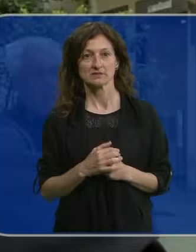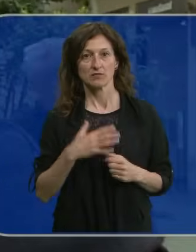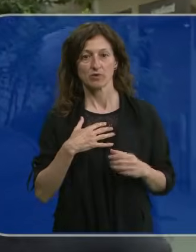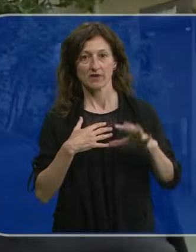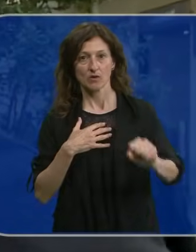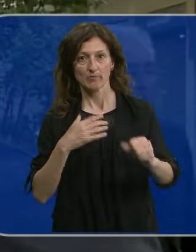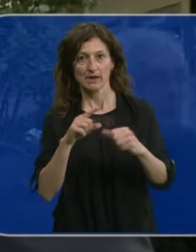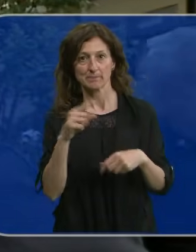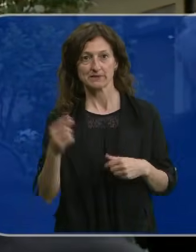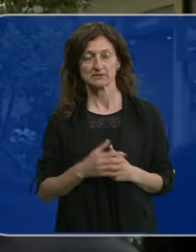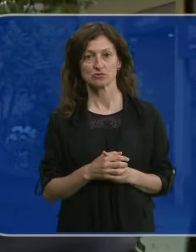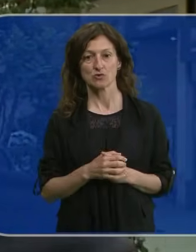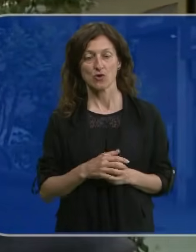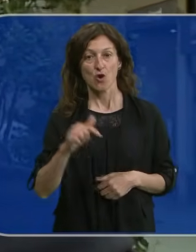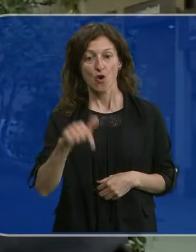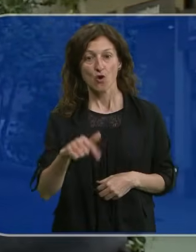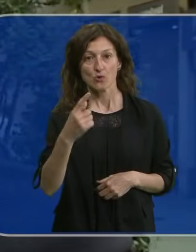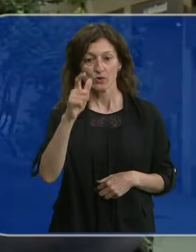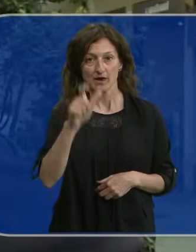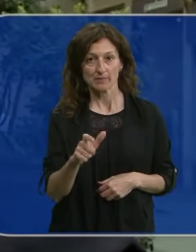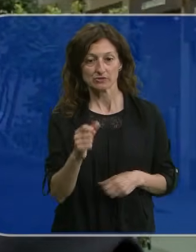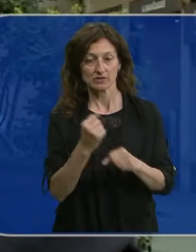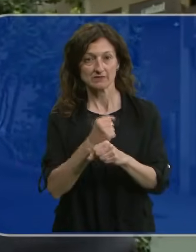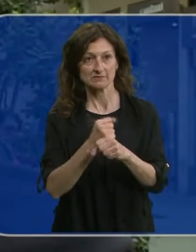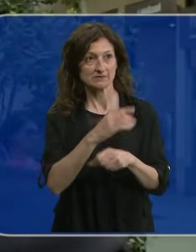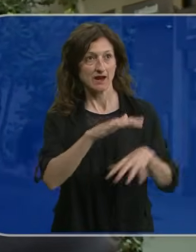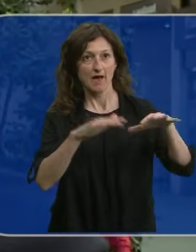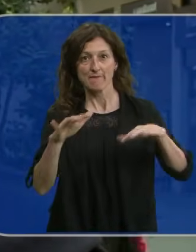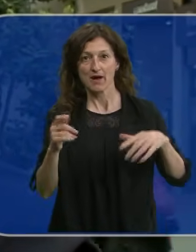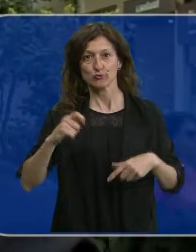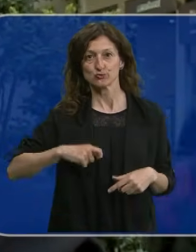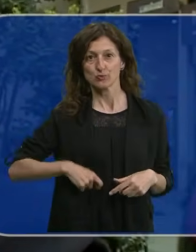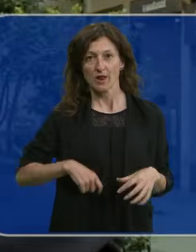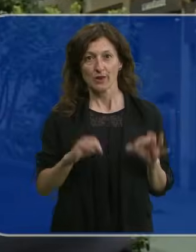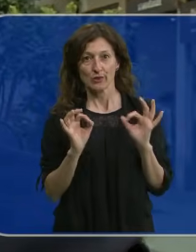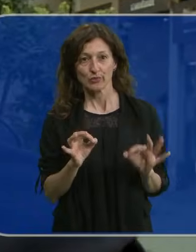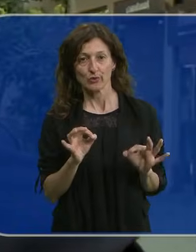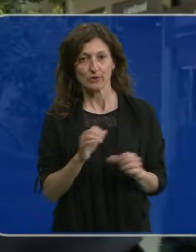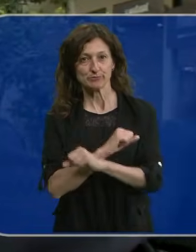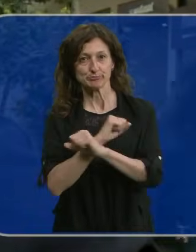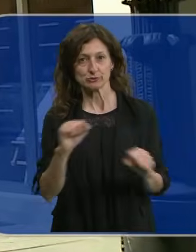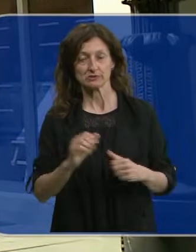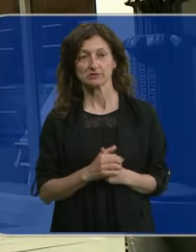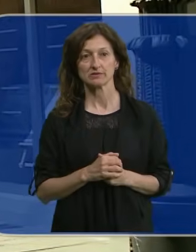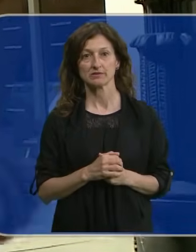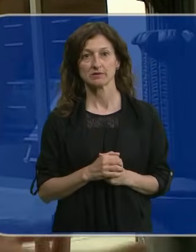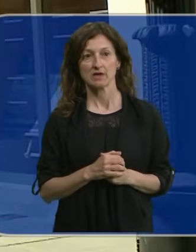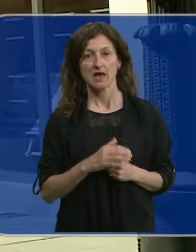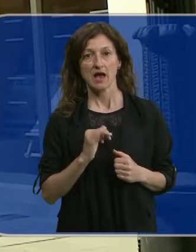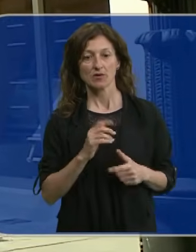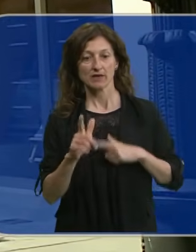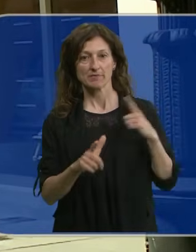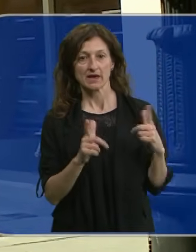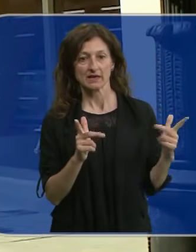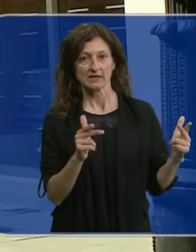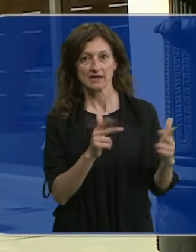pudimos meternos en un piso. Hoy, una persona con los trabajos que hay hoy en día, con los sueldos que hay hoy en día, es que es imposible. Aunque te recortes de esos